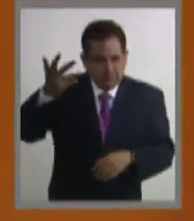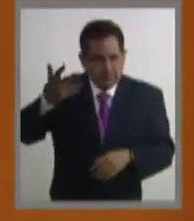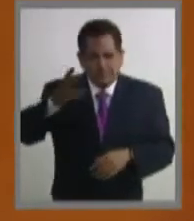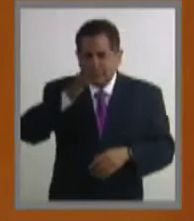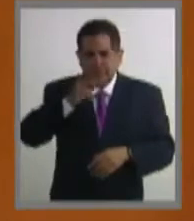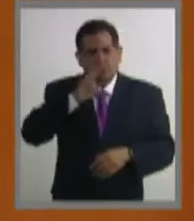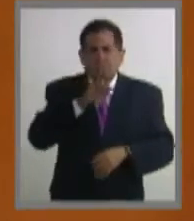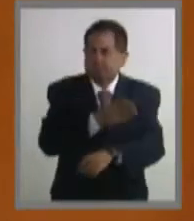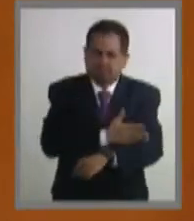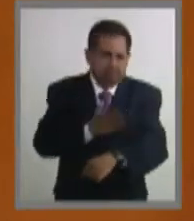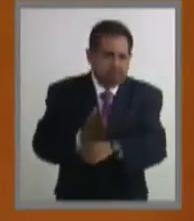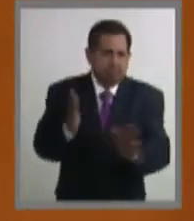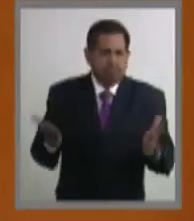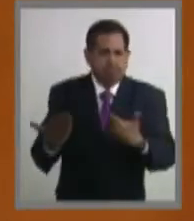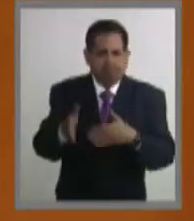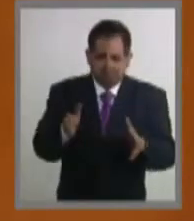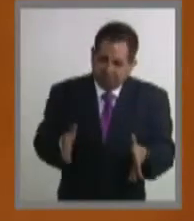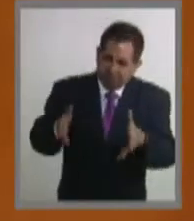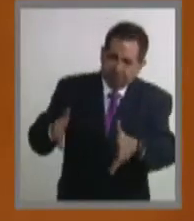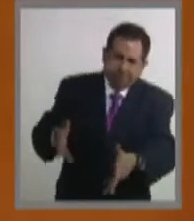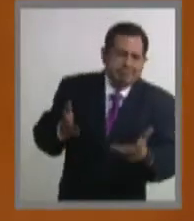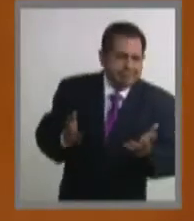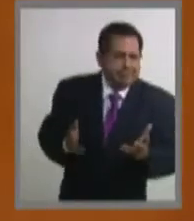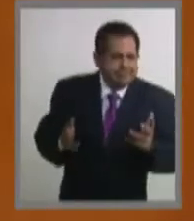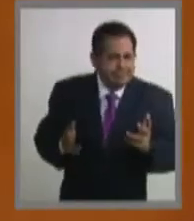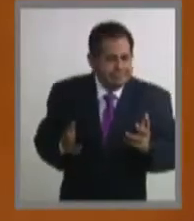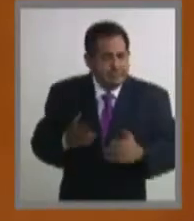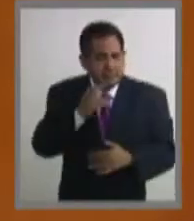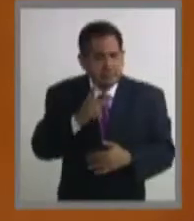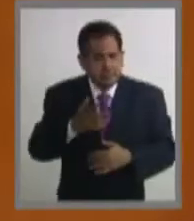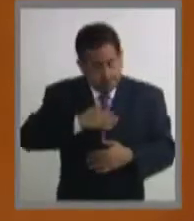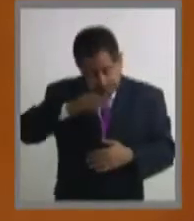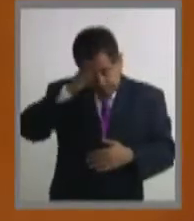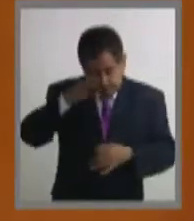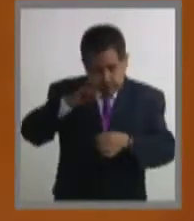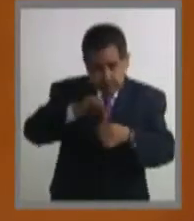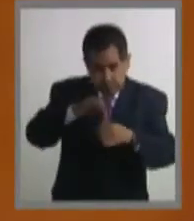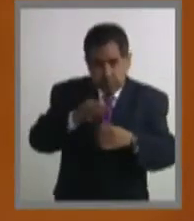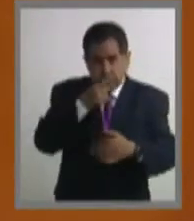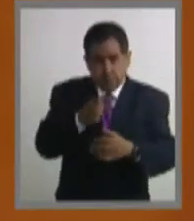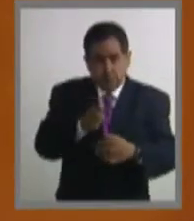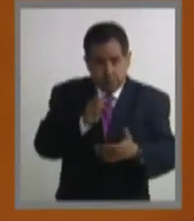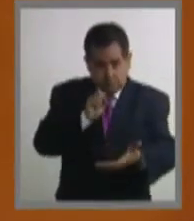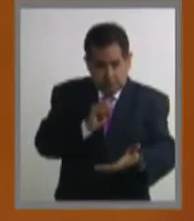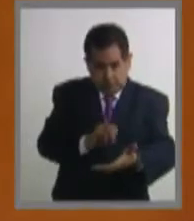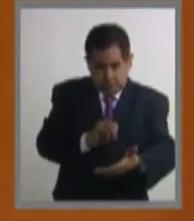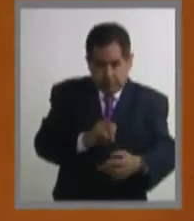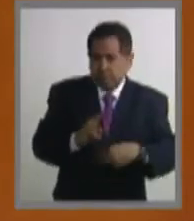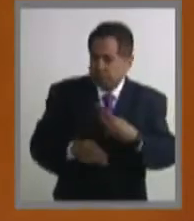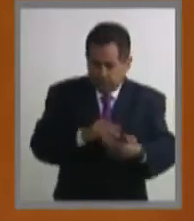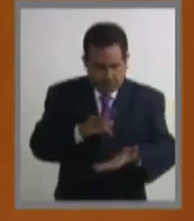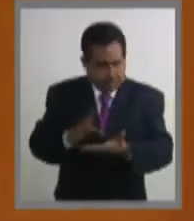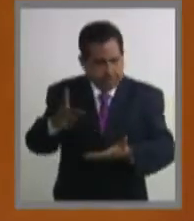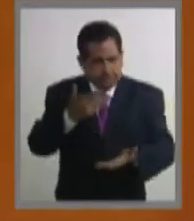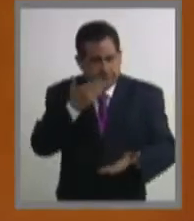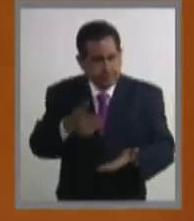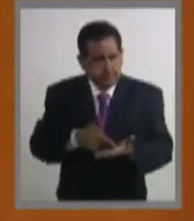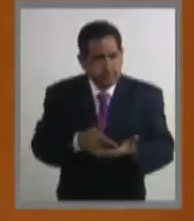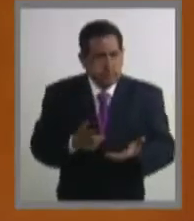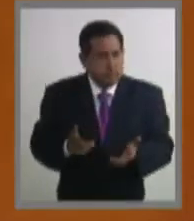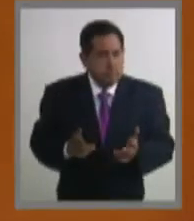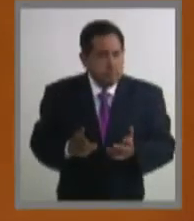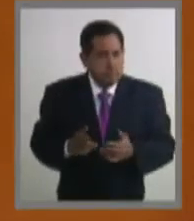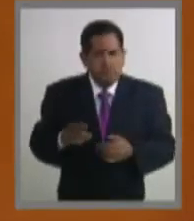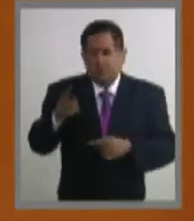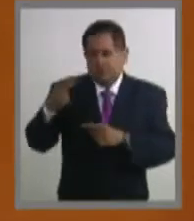precio inalcanzable en esta temporada. De tal manera que voy a votar a favor. Agradezco muchísimo, y no digo a